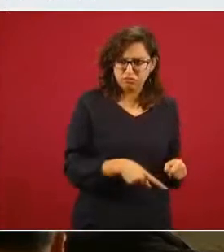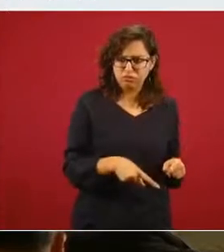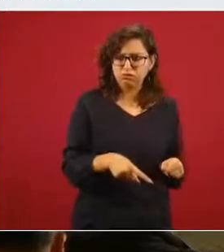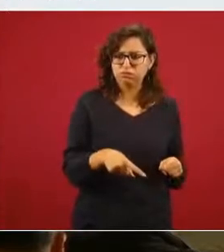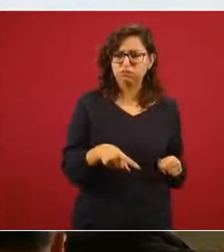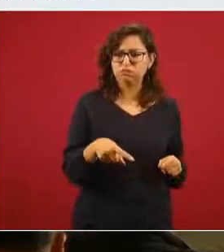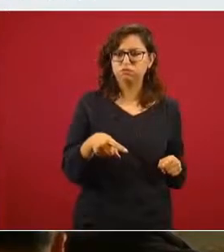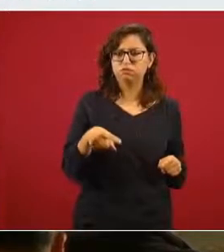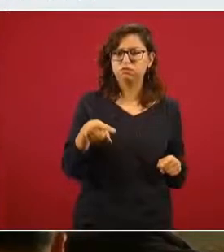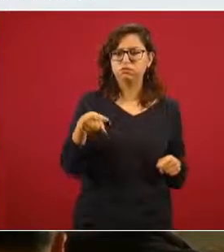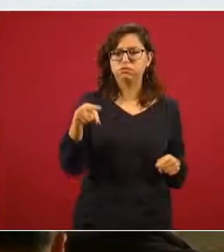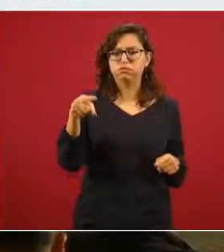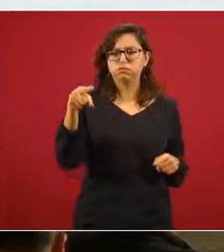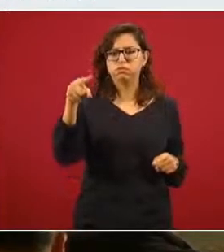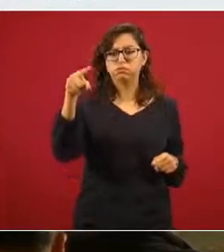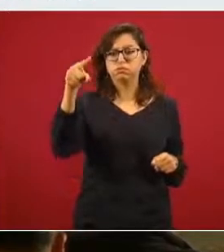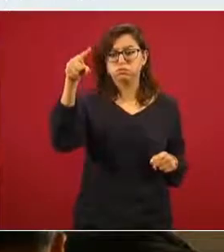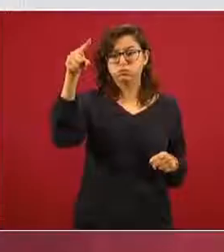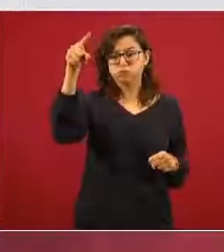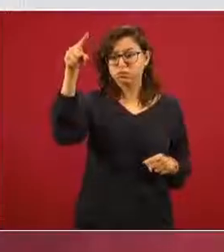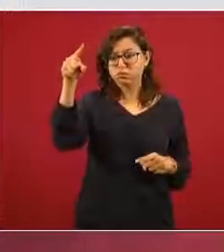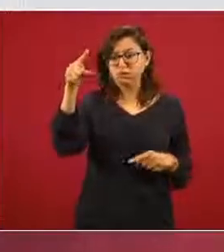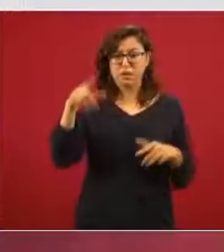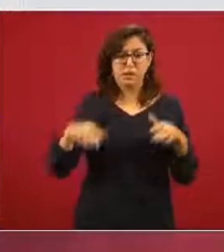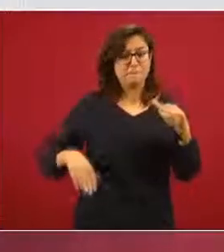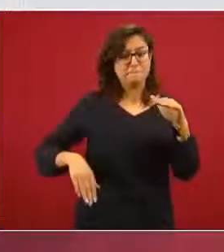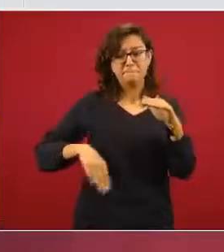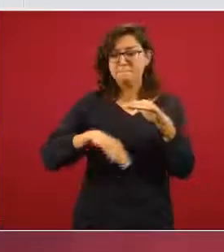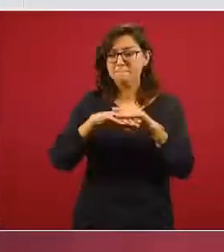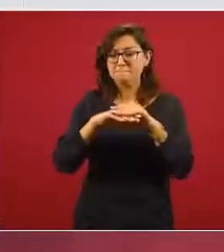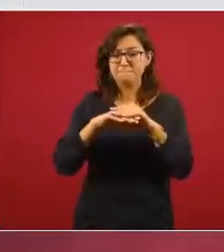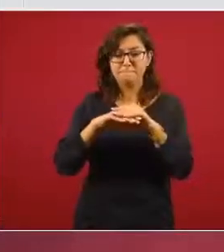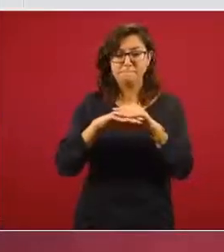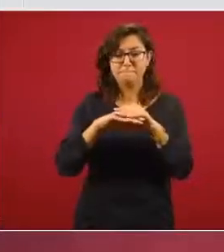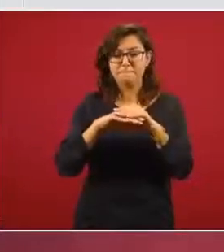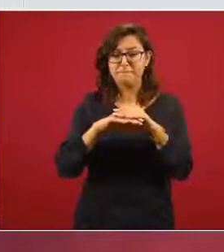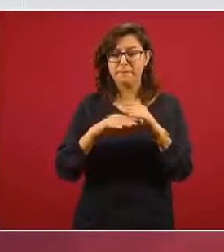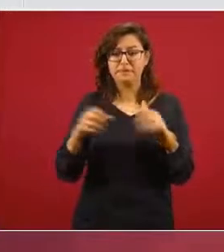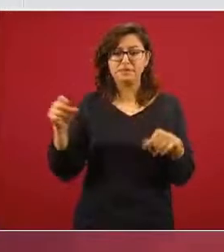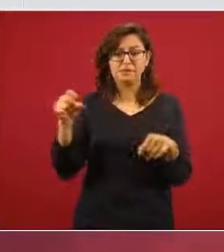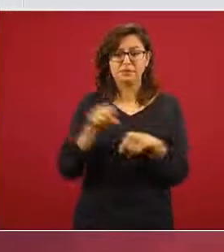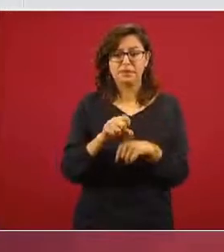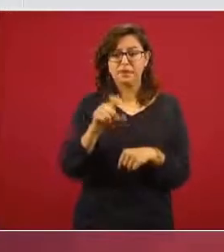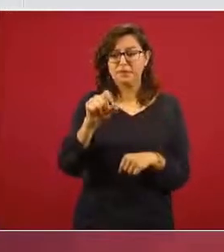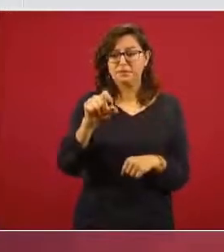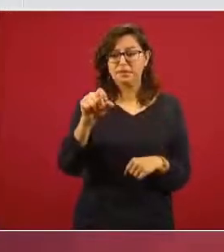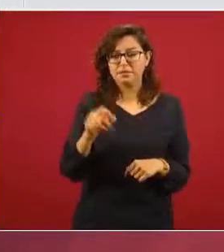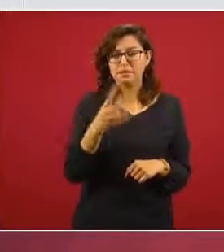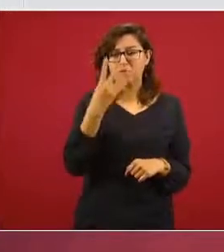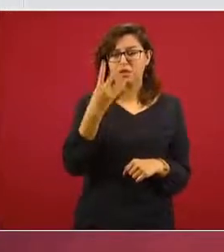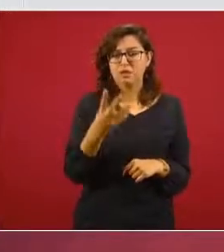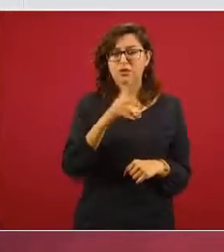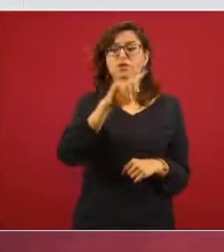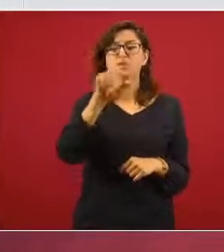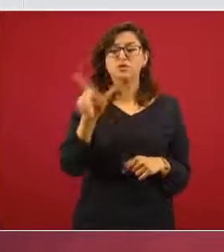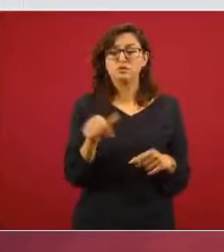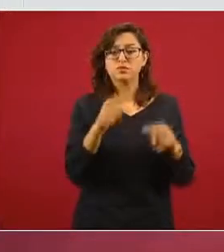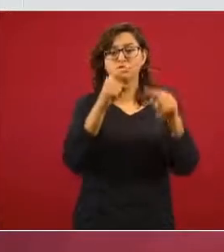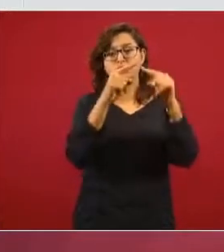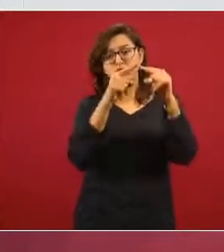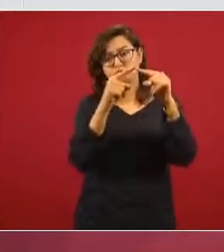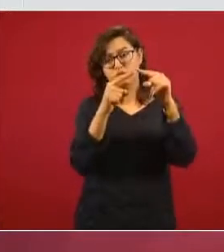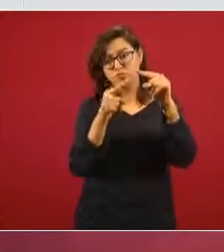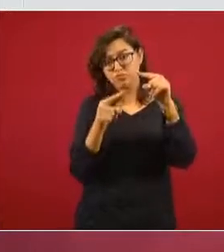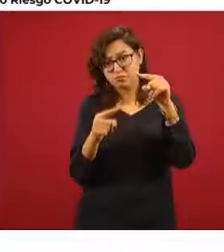ingreso temprano de la epidemia, llegó a un máximo absoluto en la semana 24, después tuvo un descenso,